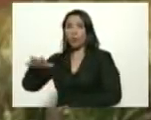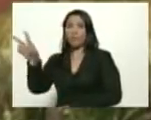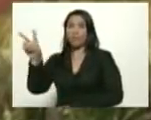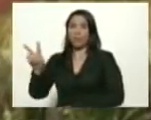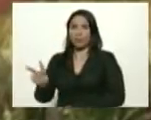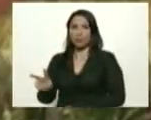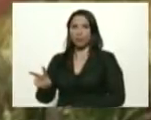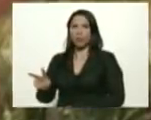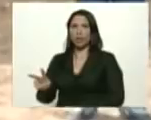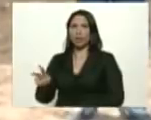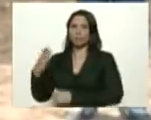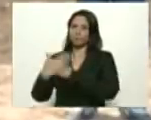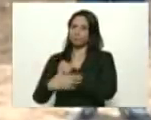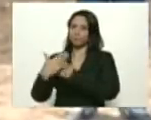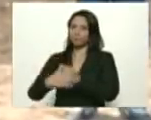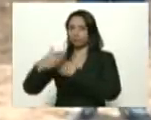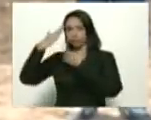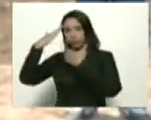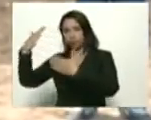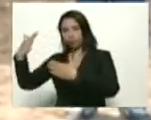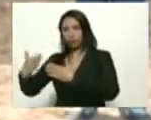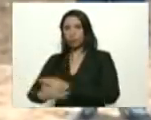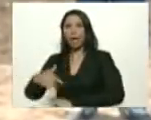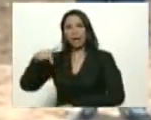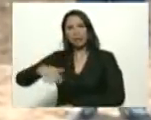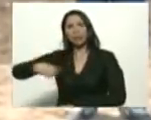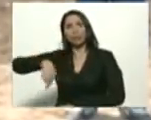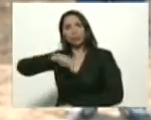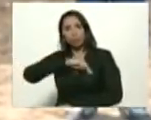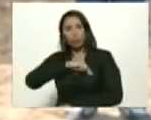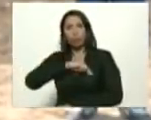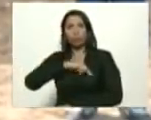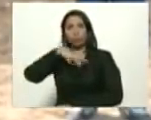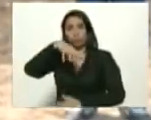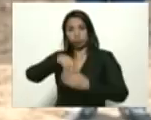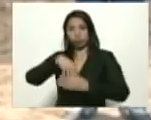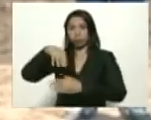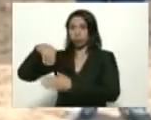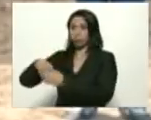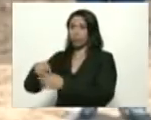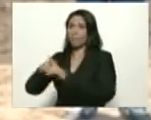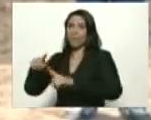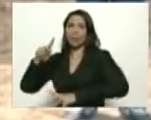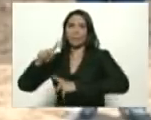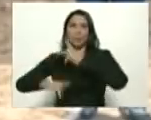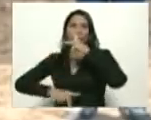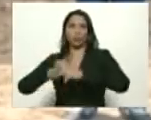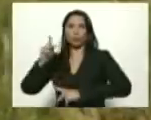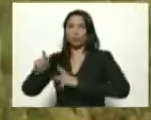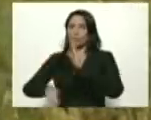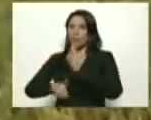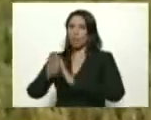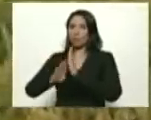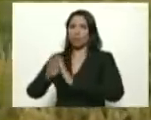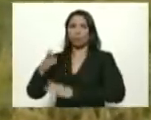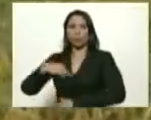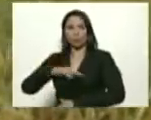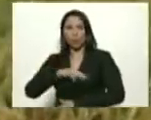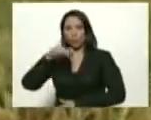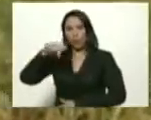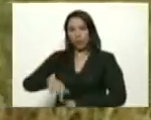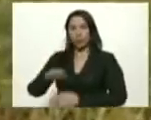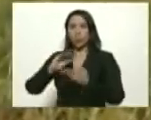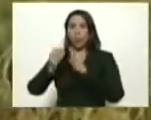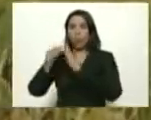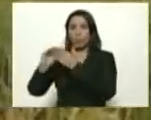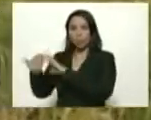más afectuoso saludo. Aquí estamos, en cuarentena, pero produciendo. Nos encontramos en la comunidad